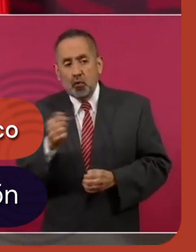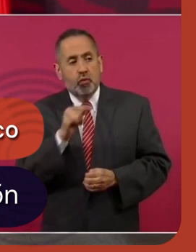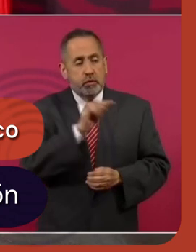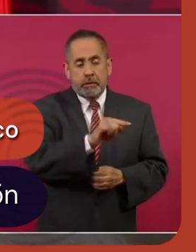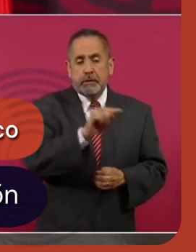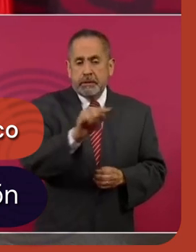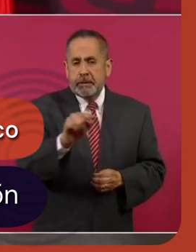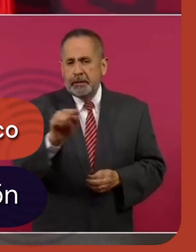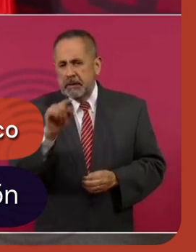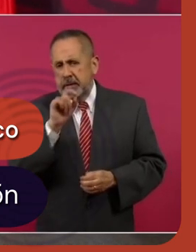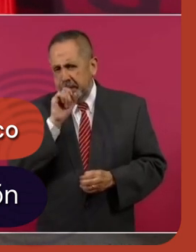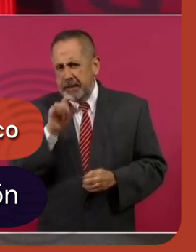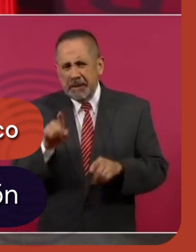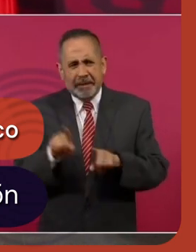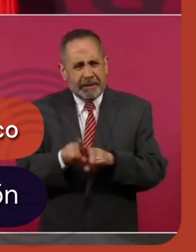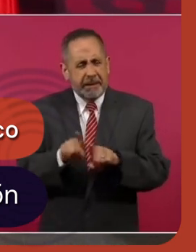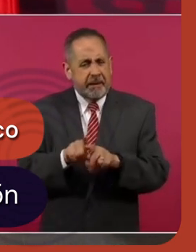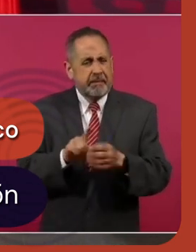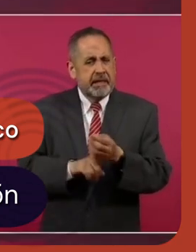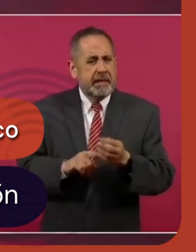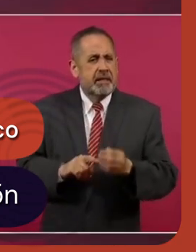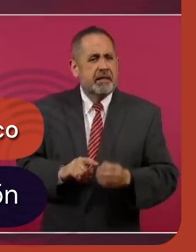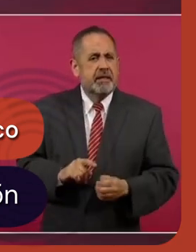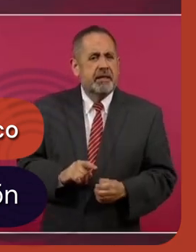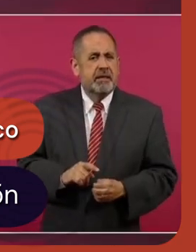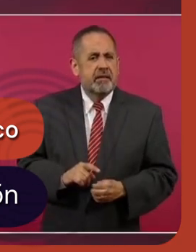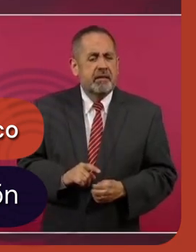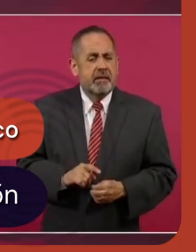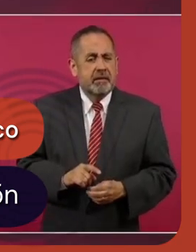también que se están